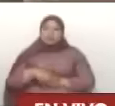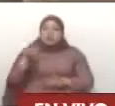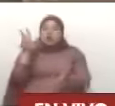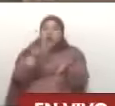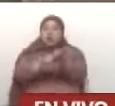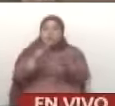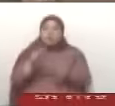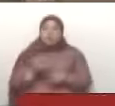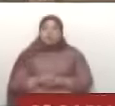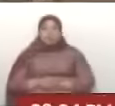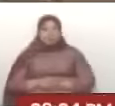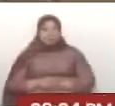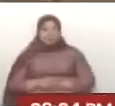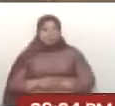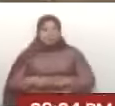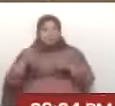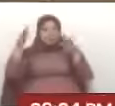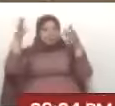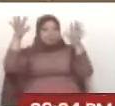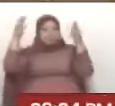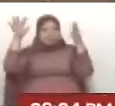¡Cúmplase!